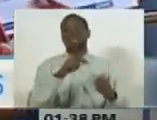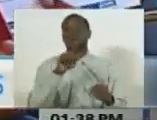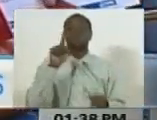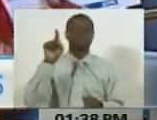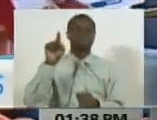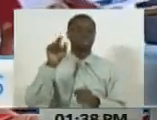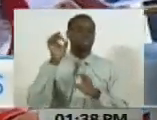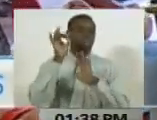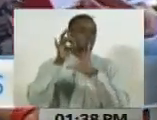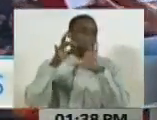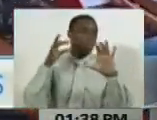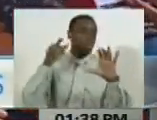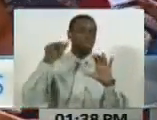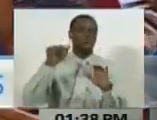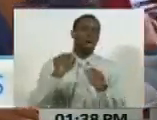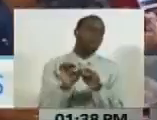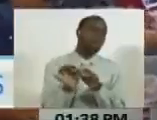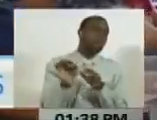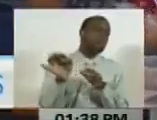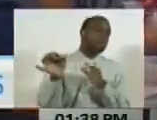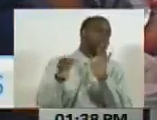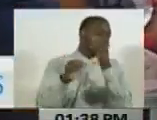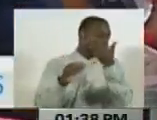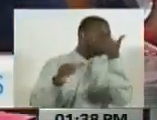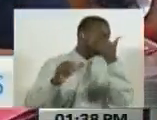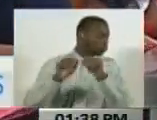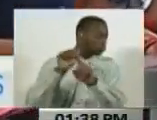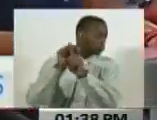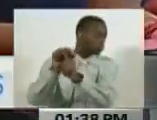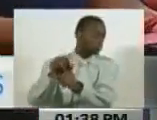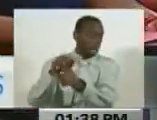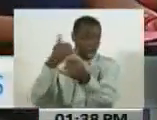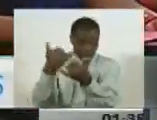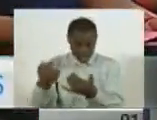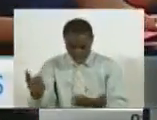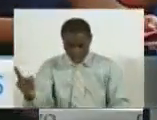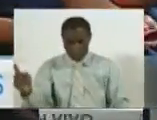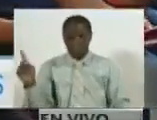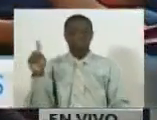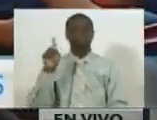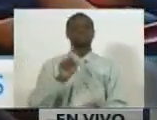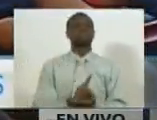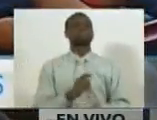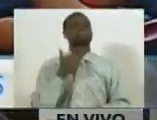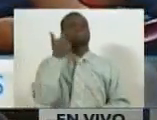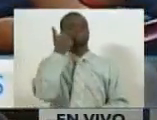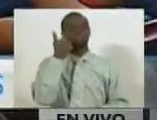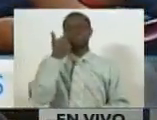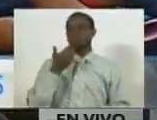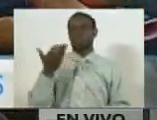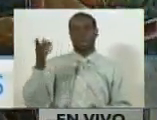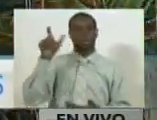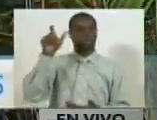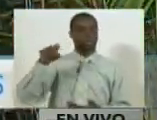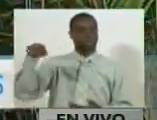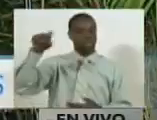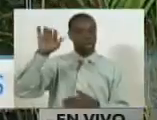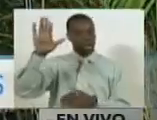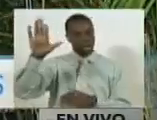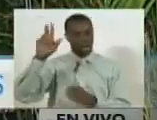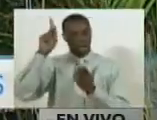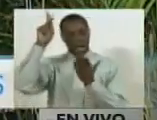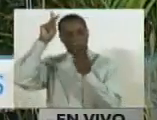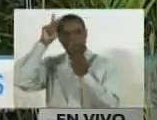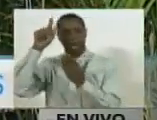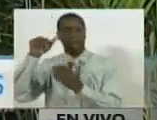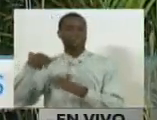los pueblos que no lo tomaba en cuenta. Ahora me paro aquí delante y represento a mi gente que están allá en el estado Amazonas.